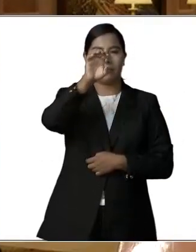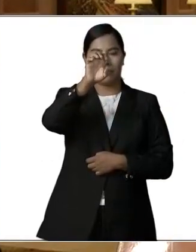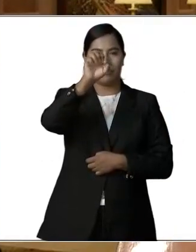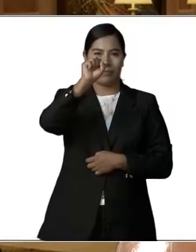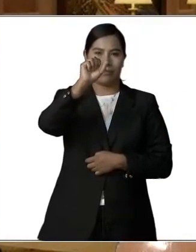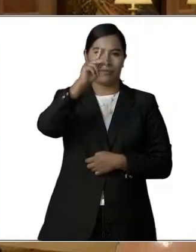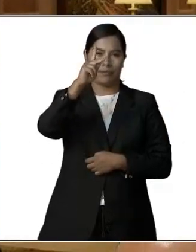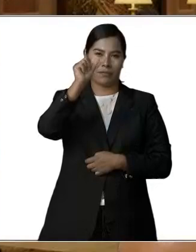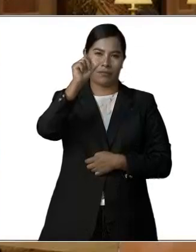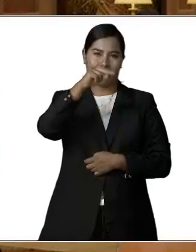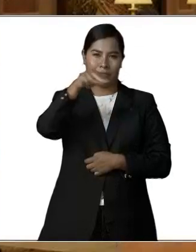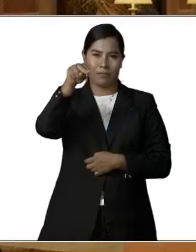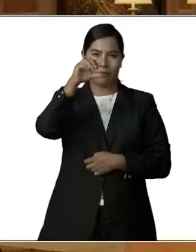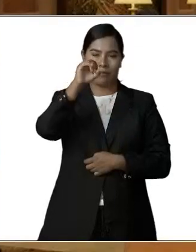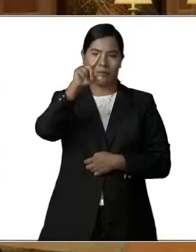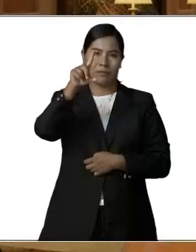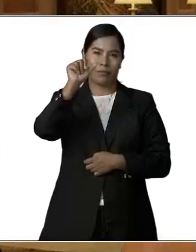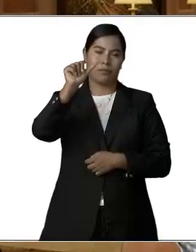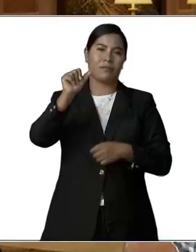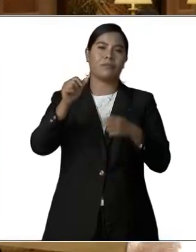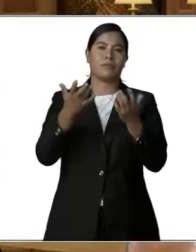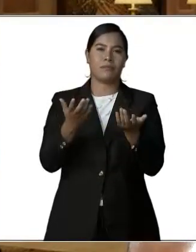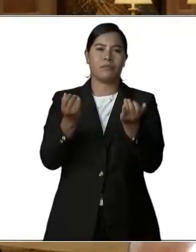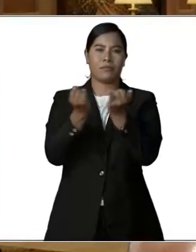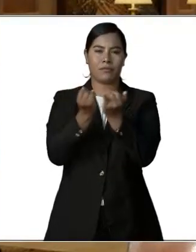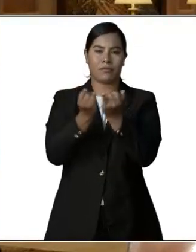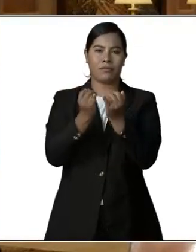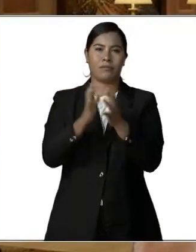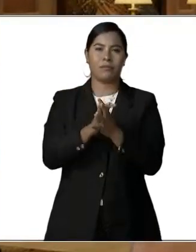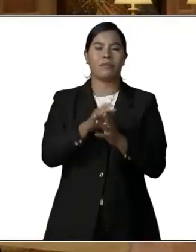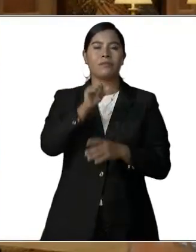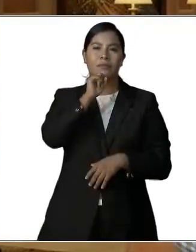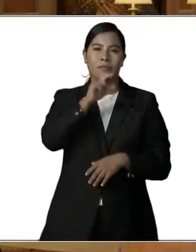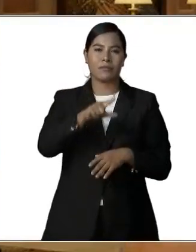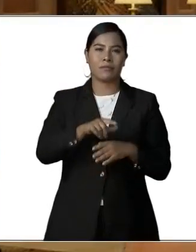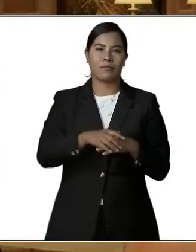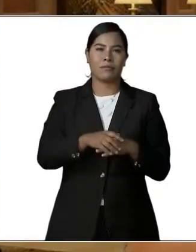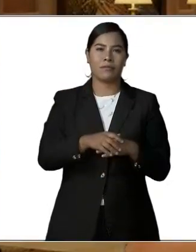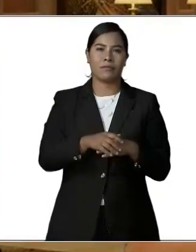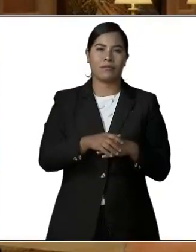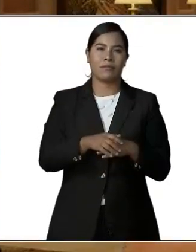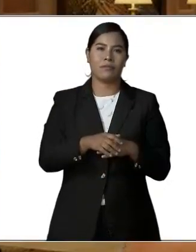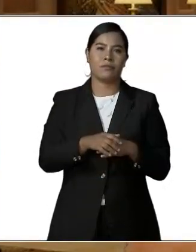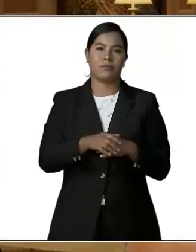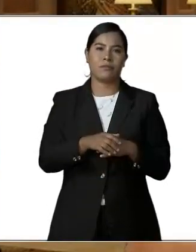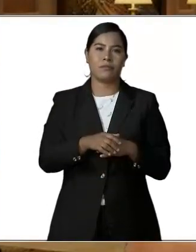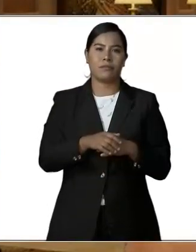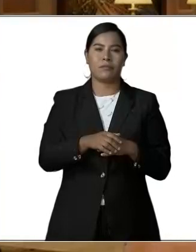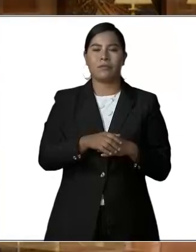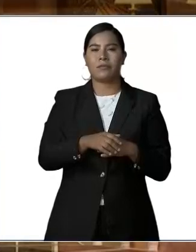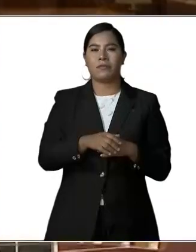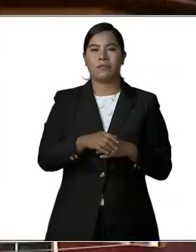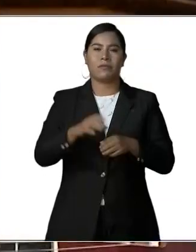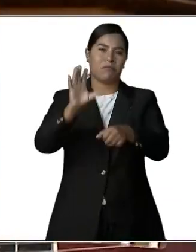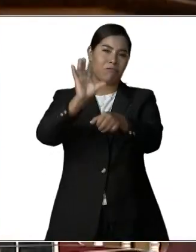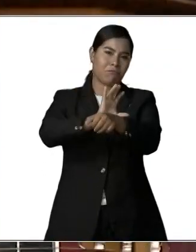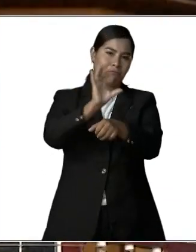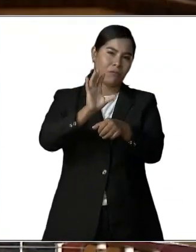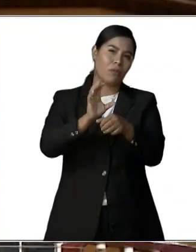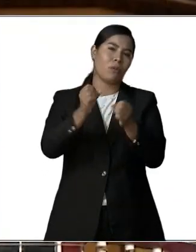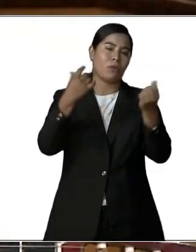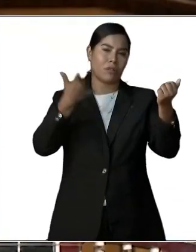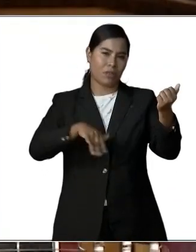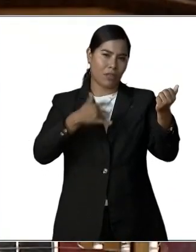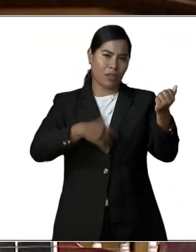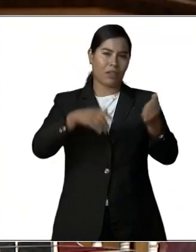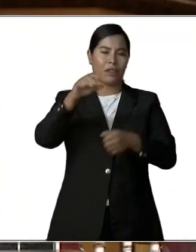nos marcan, ¿podemos utilizar lo de la electroacústica? No, no se permite. No se permite. Eso es en ningún concurso. En ningún. Pero algunos que